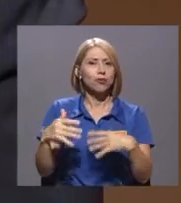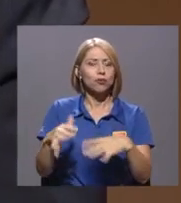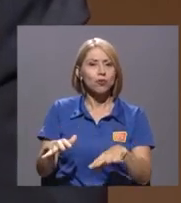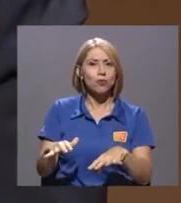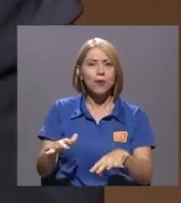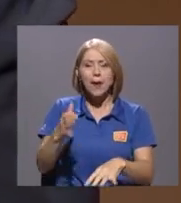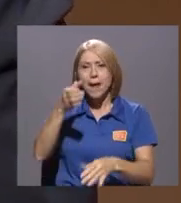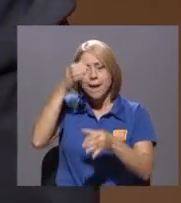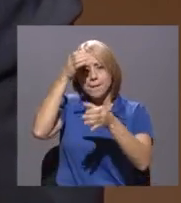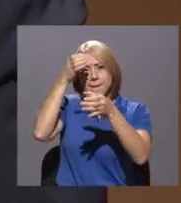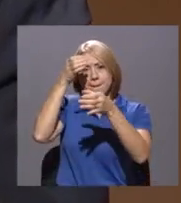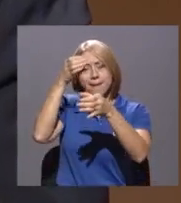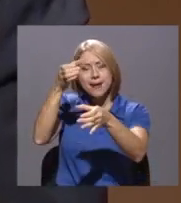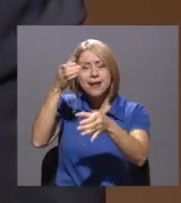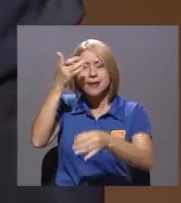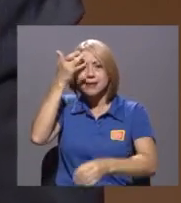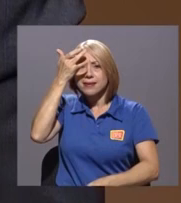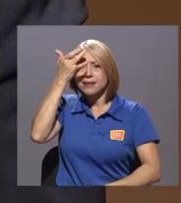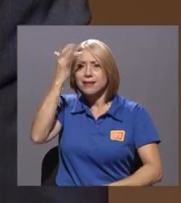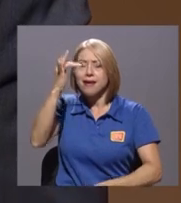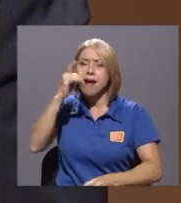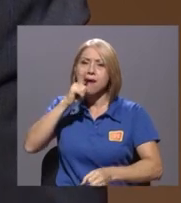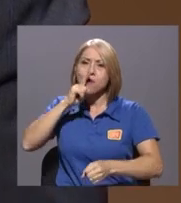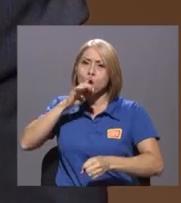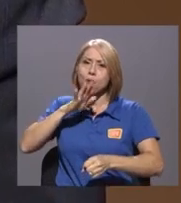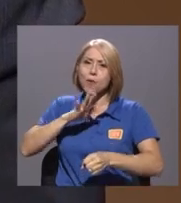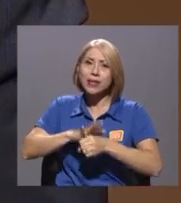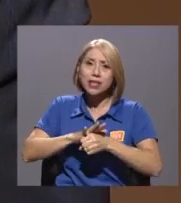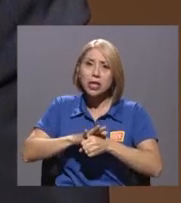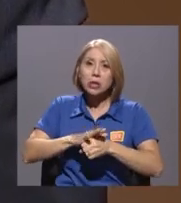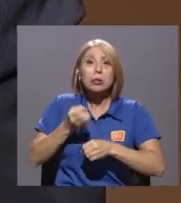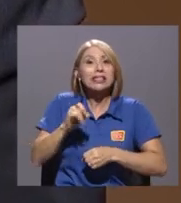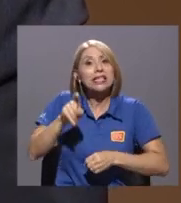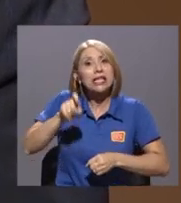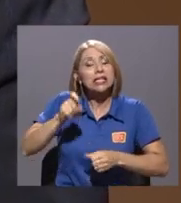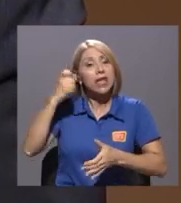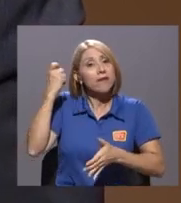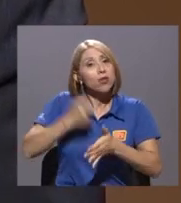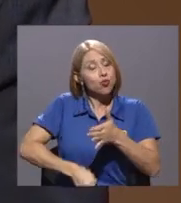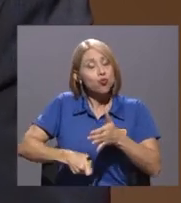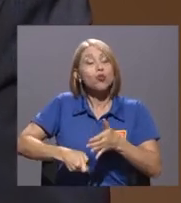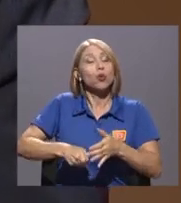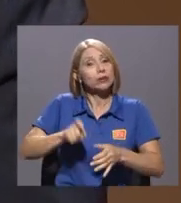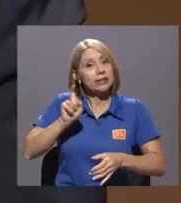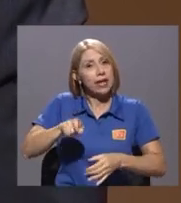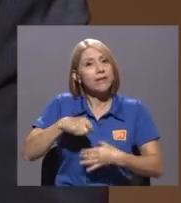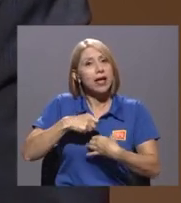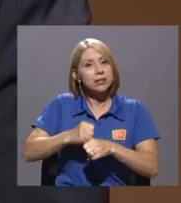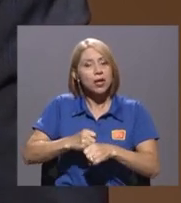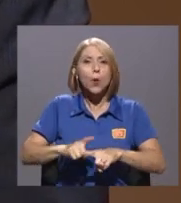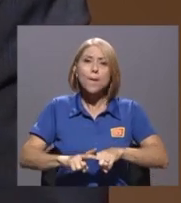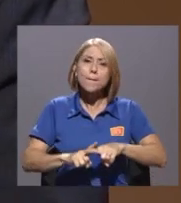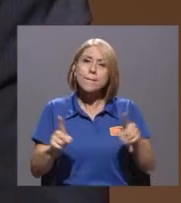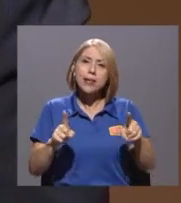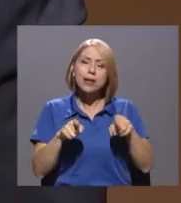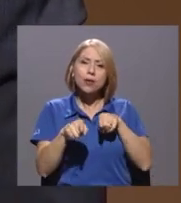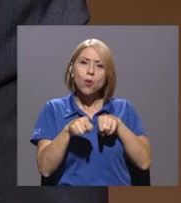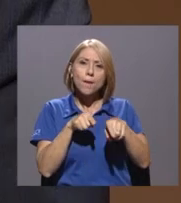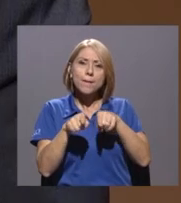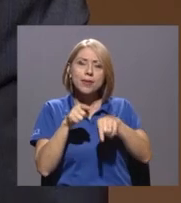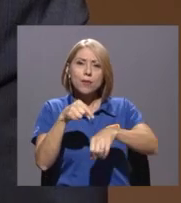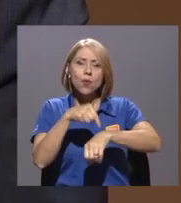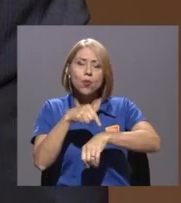brillante comprometido duro cuando había que ser duro estricto pero al mismo tiempo con una